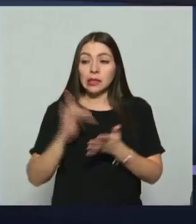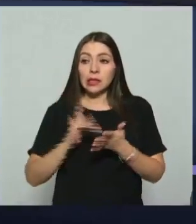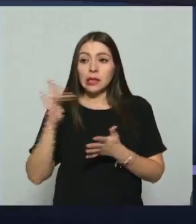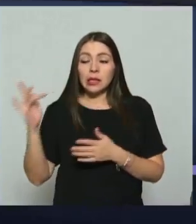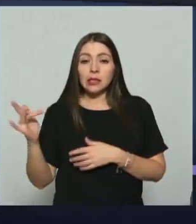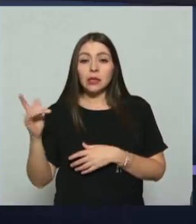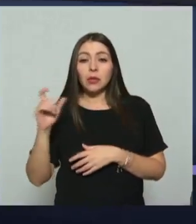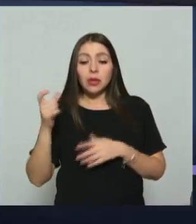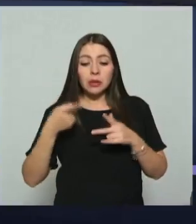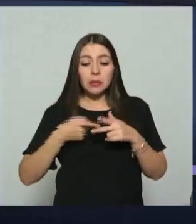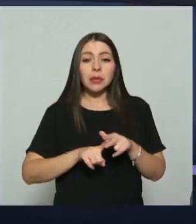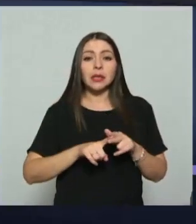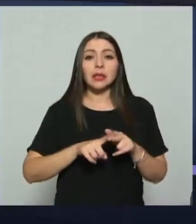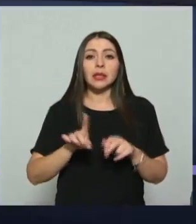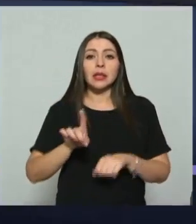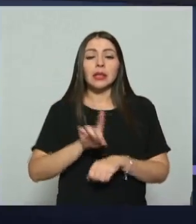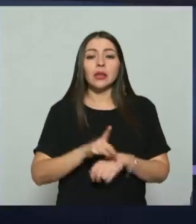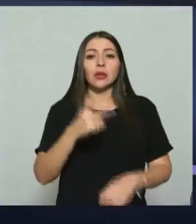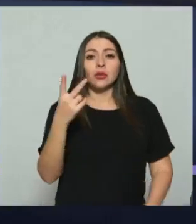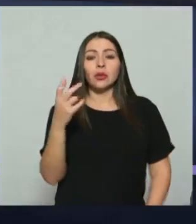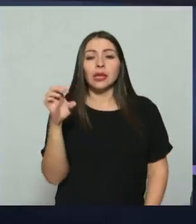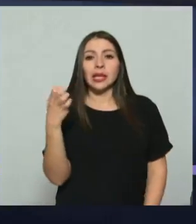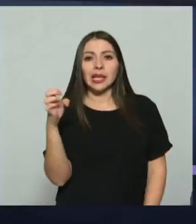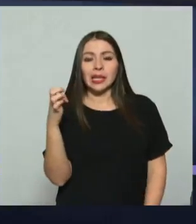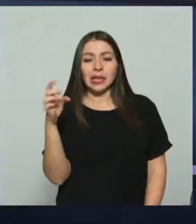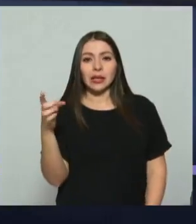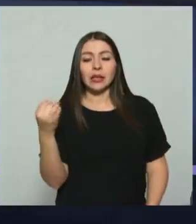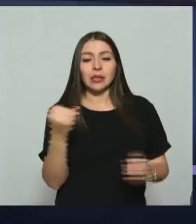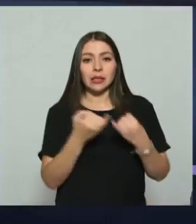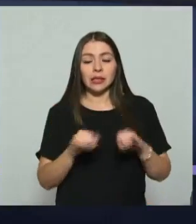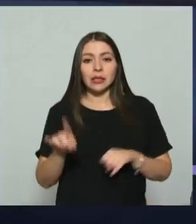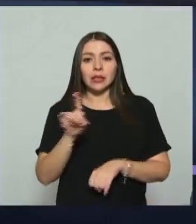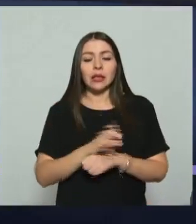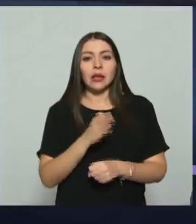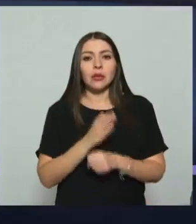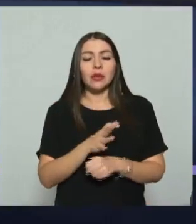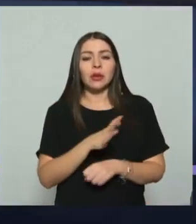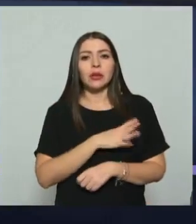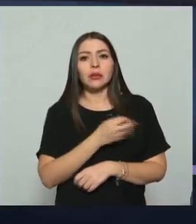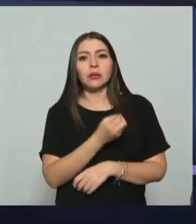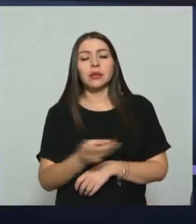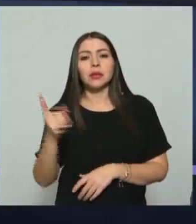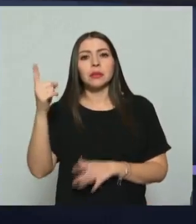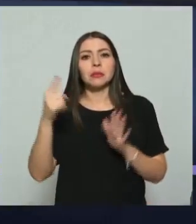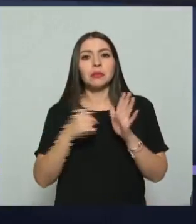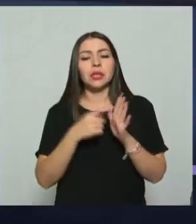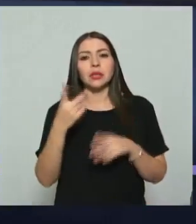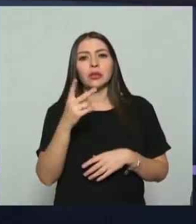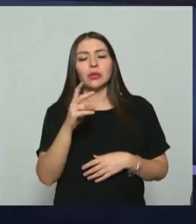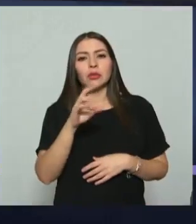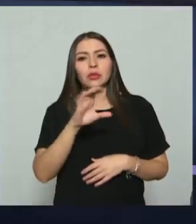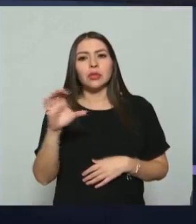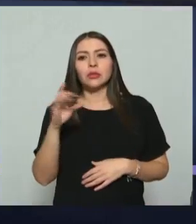enero, el 2 de enero que lo inauguramos, ya tenemos más de 1,200 y tantos